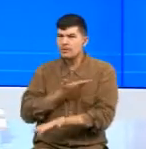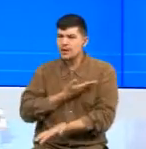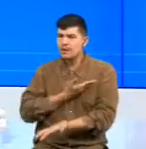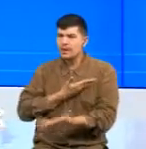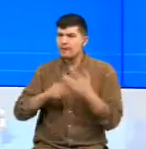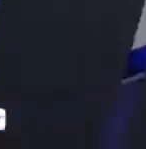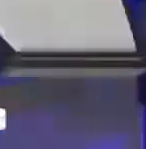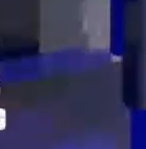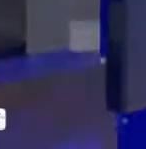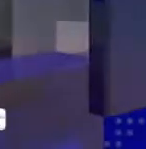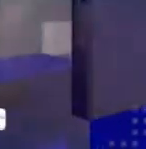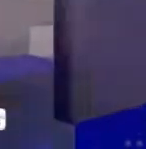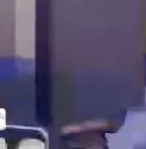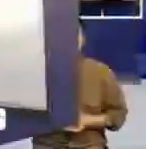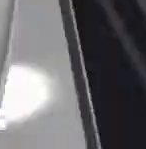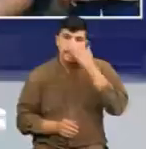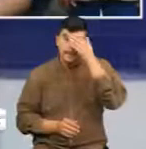familia?